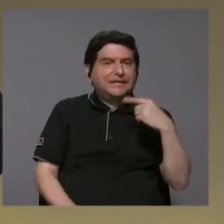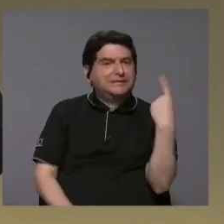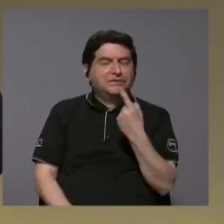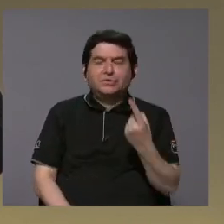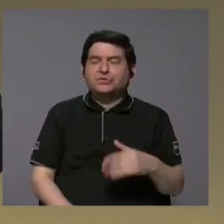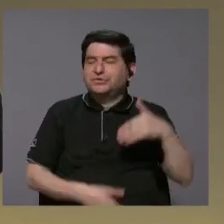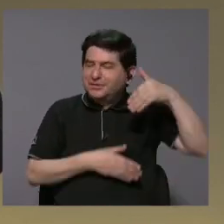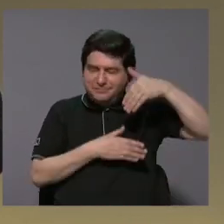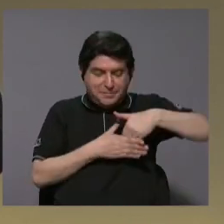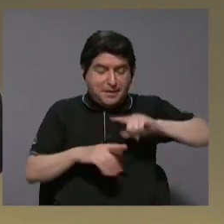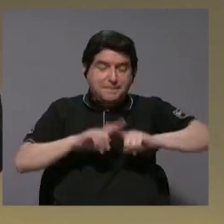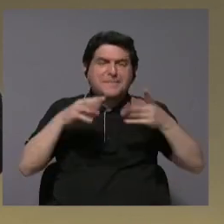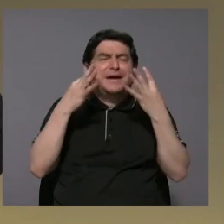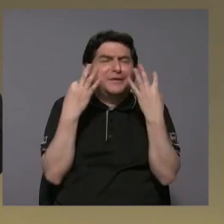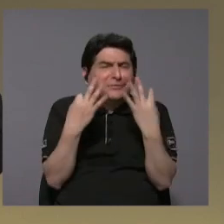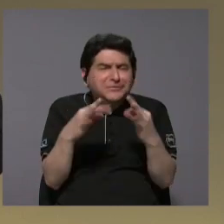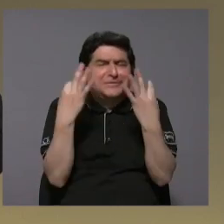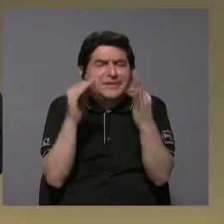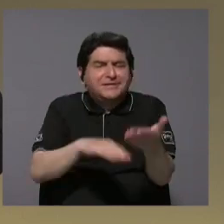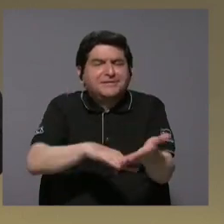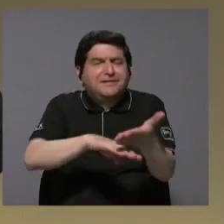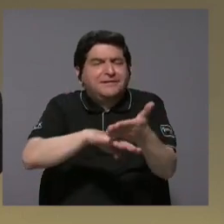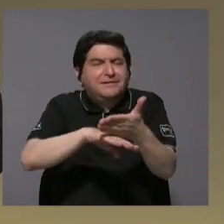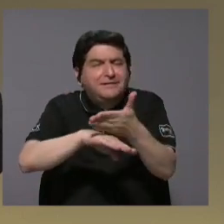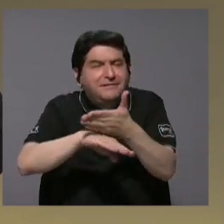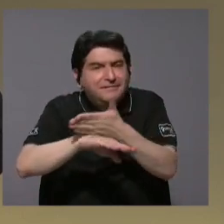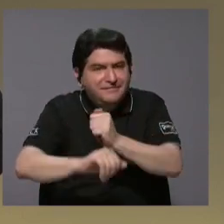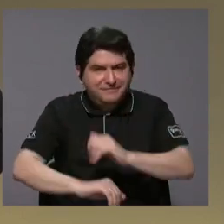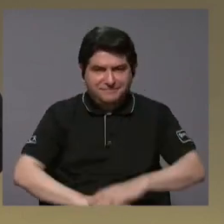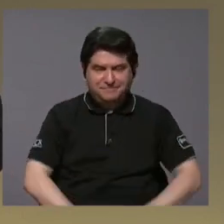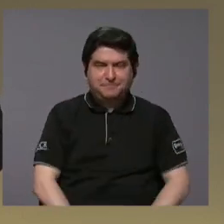hemos interiorizado, pero estamos tratando de avanzar hacia.